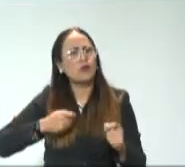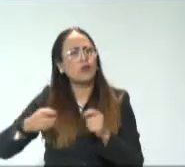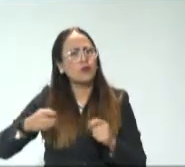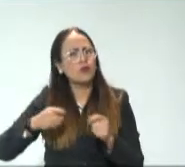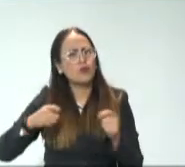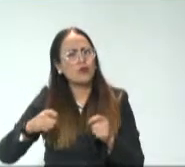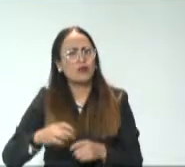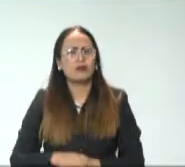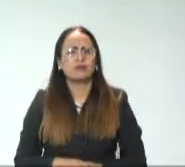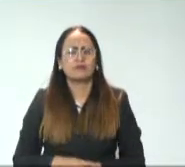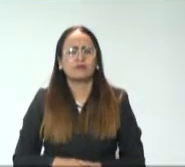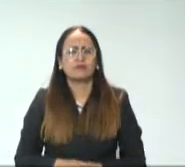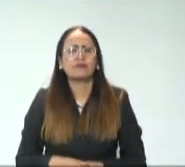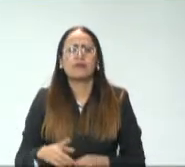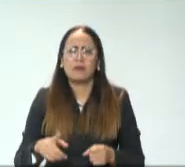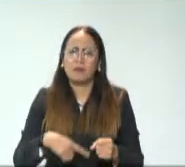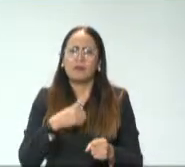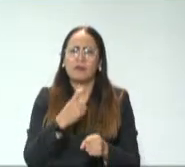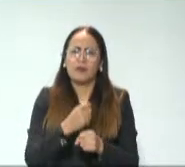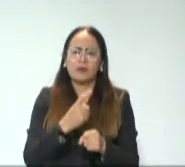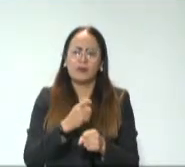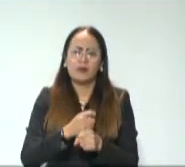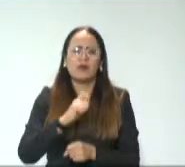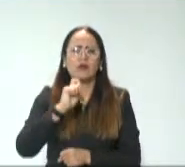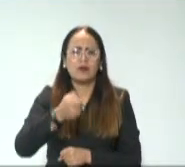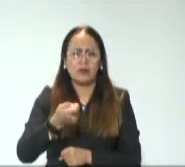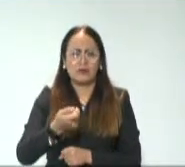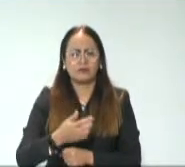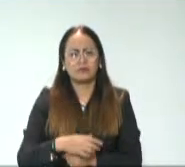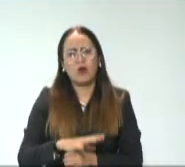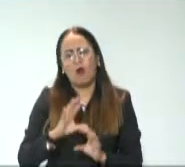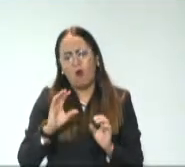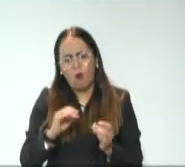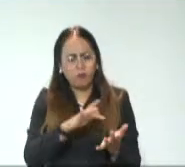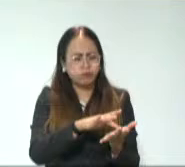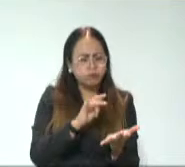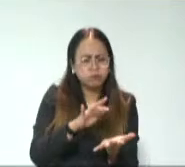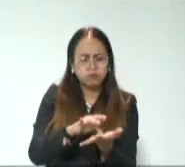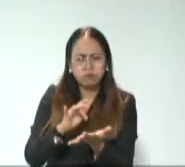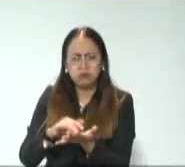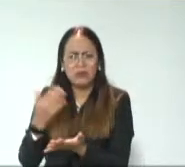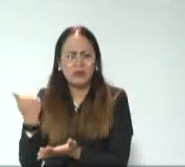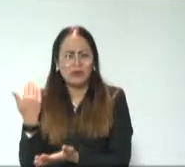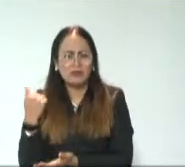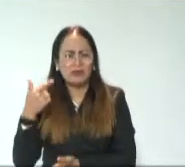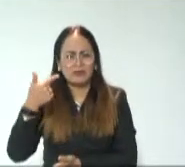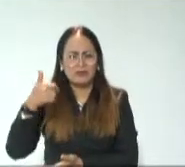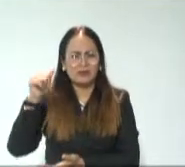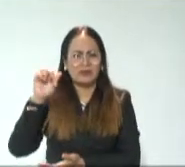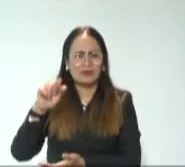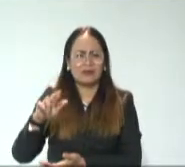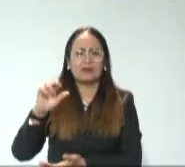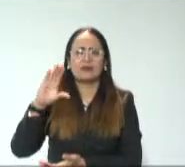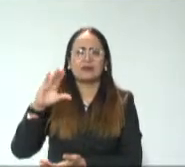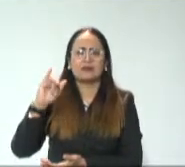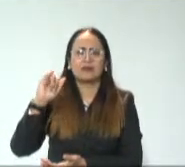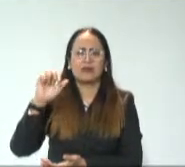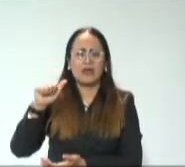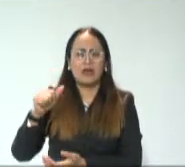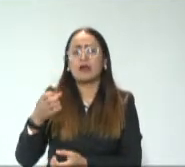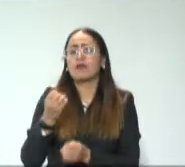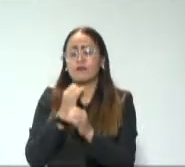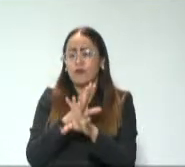que lo primero que tenemos que entender es que o recoger más bien de lo que ya nos dijo el dror García saizo es que sin